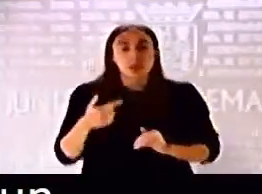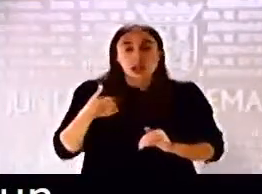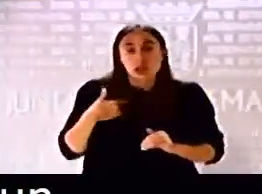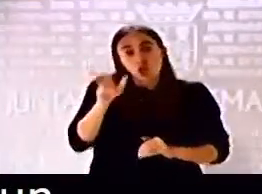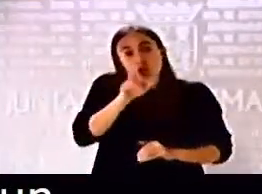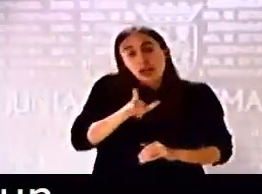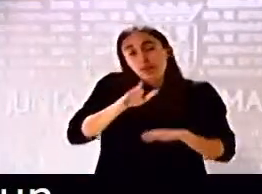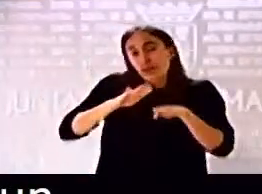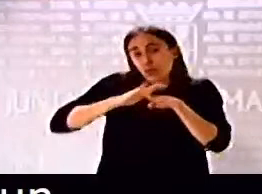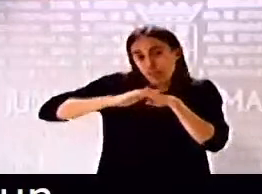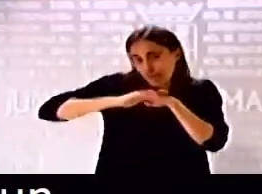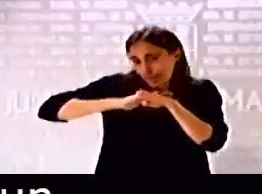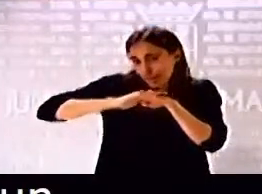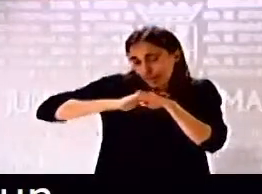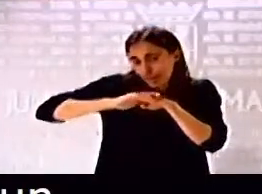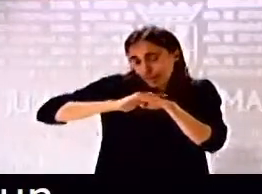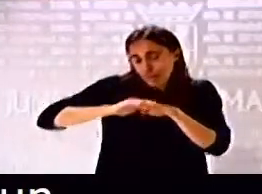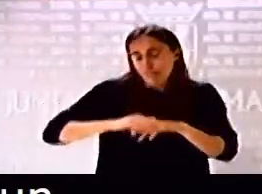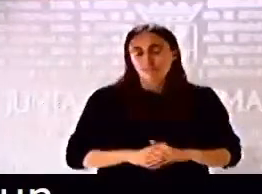disculpas por todo eso.